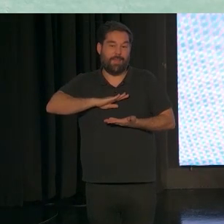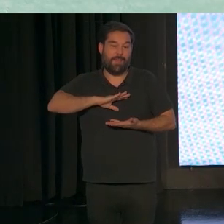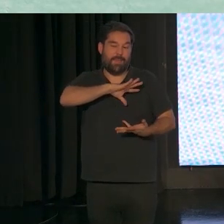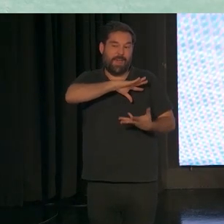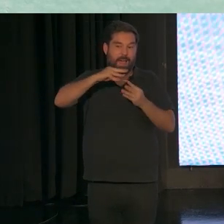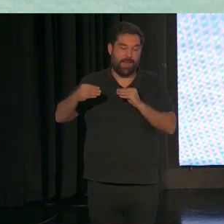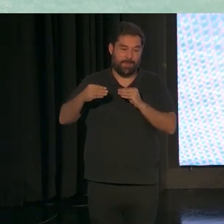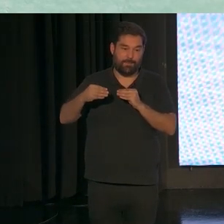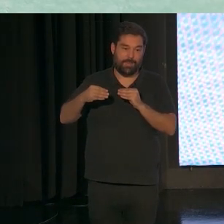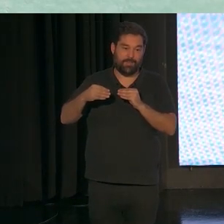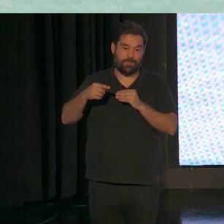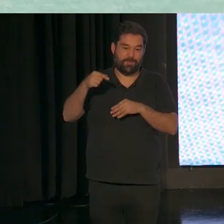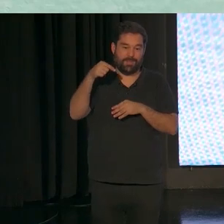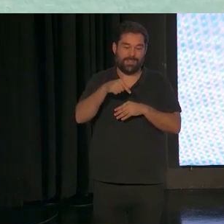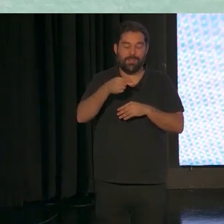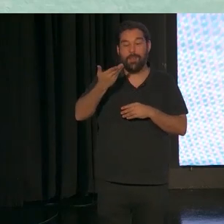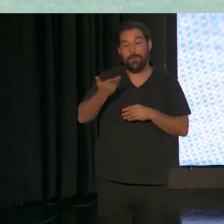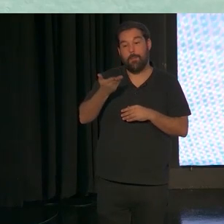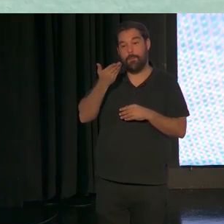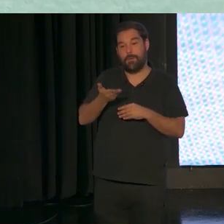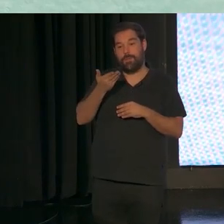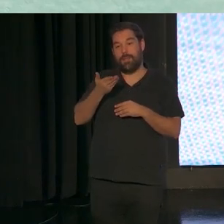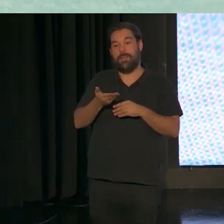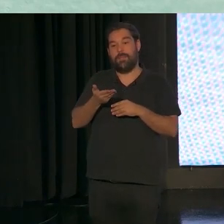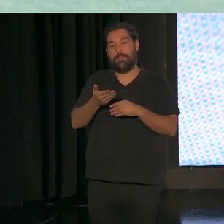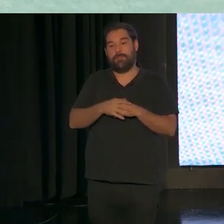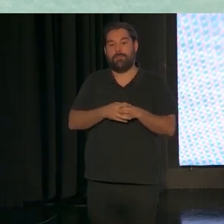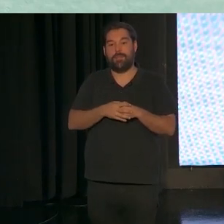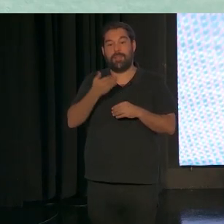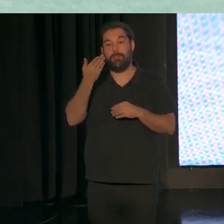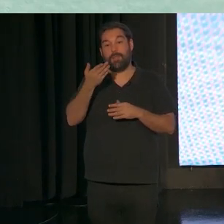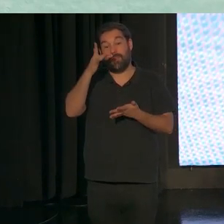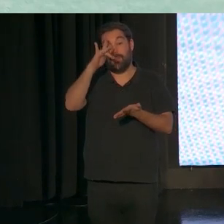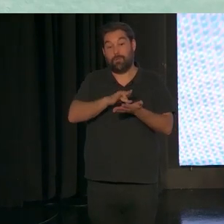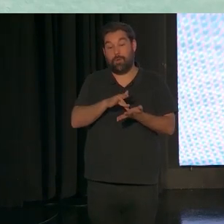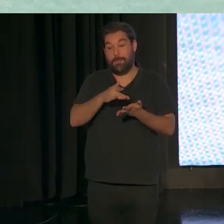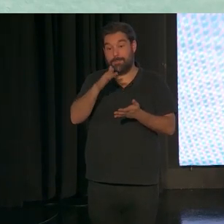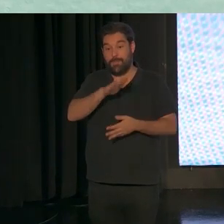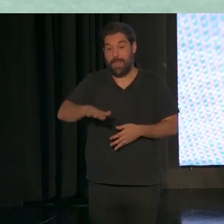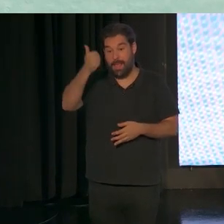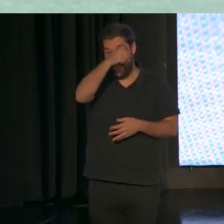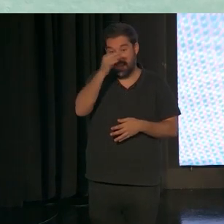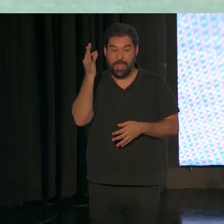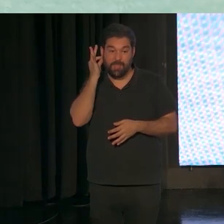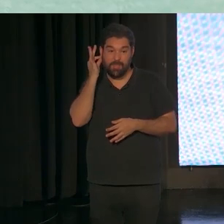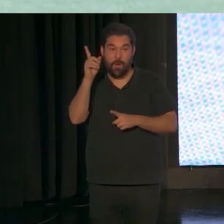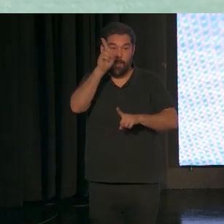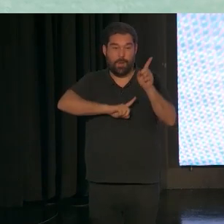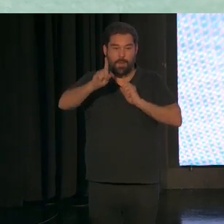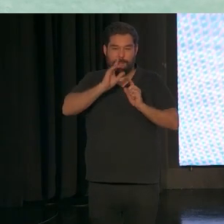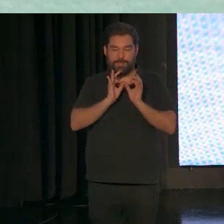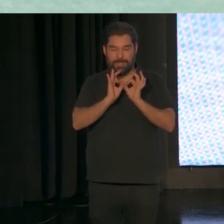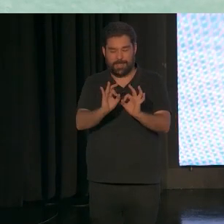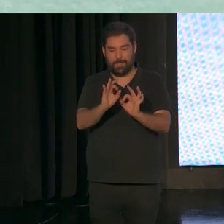adaptación nos va a venir muy bien cuando nuestro niño tiene dificultades más